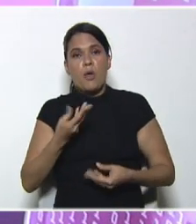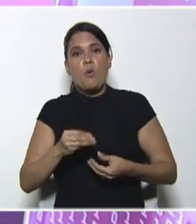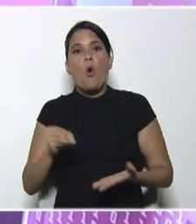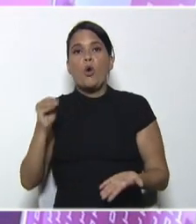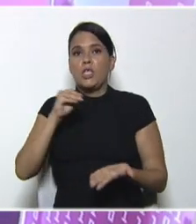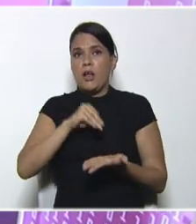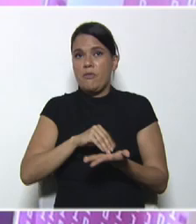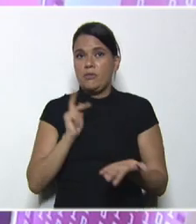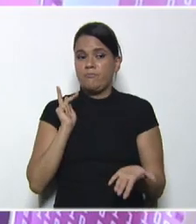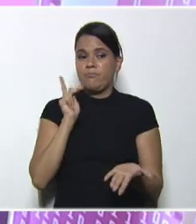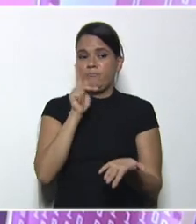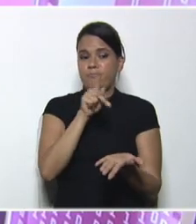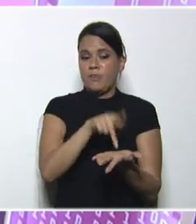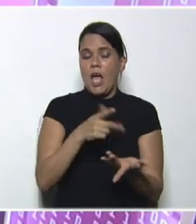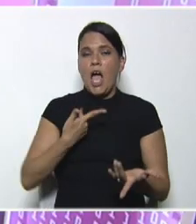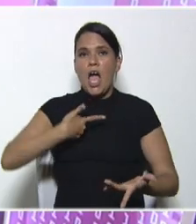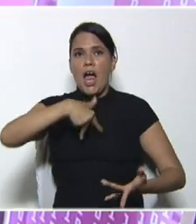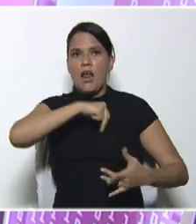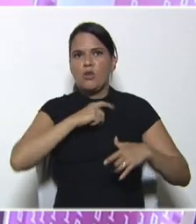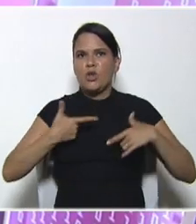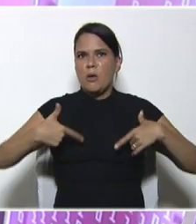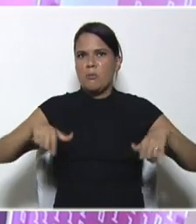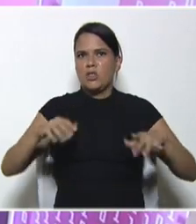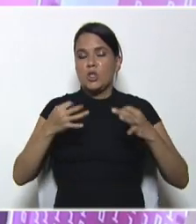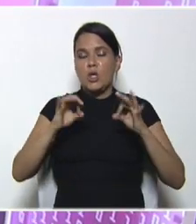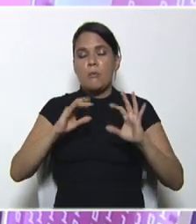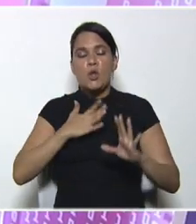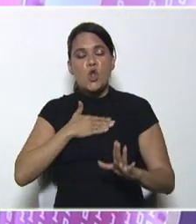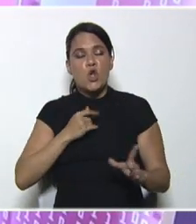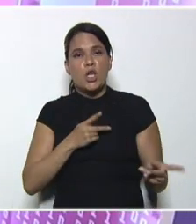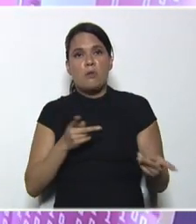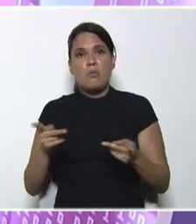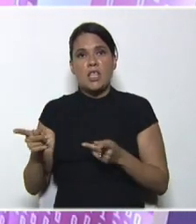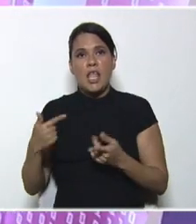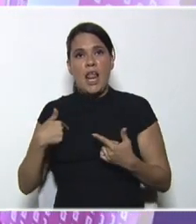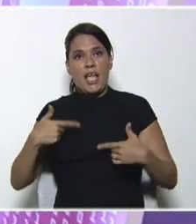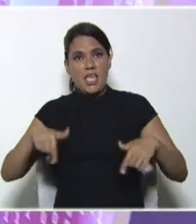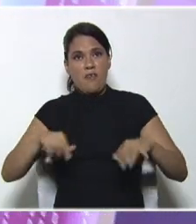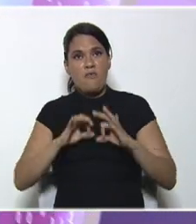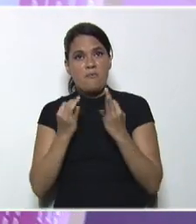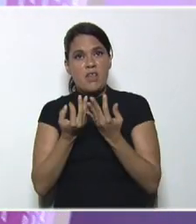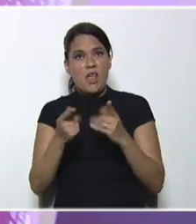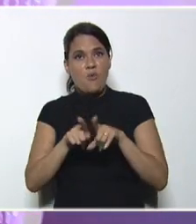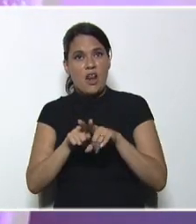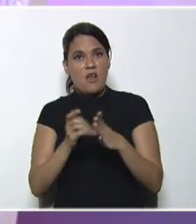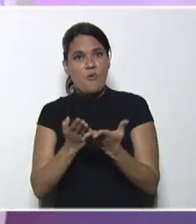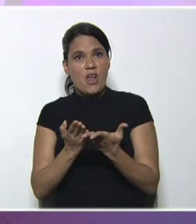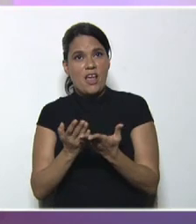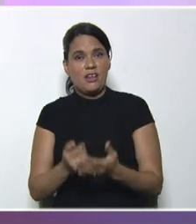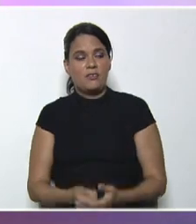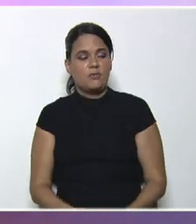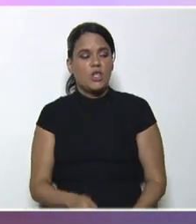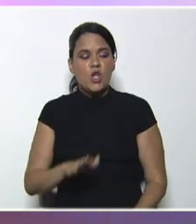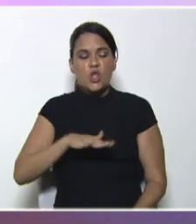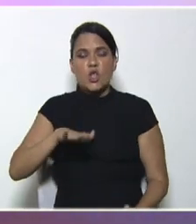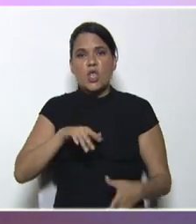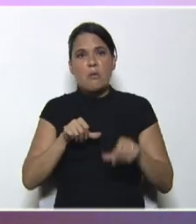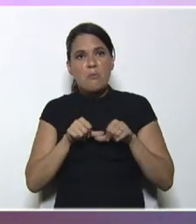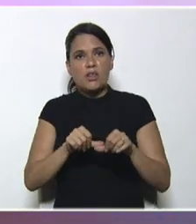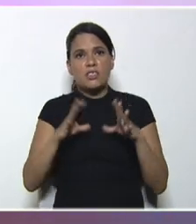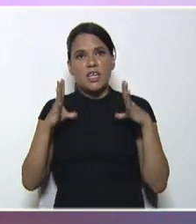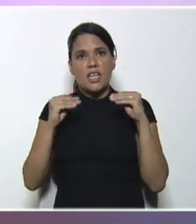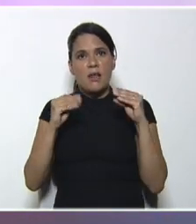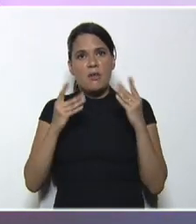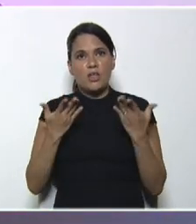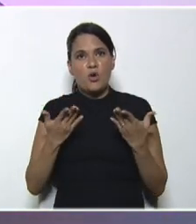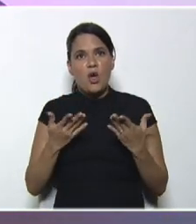espacios naturales, pero por ahora yo los quiero invitar a que me acompañen al set principal de Cada Familia Una Escuela, donde vamos a seguir hablando acerca